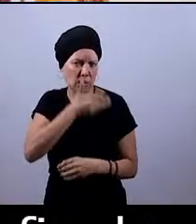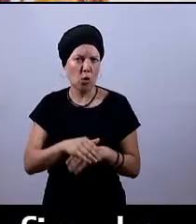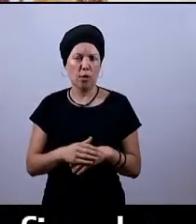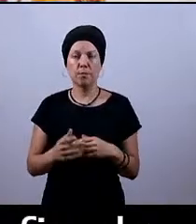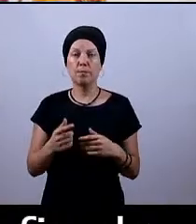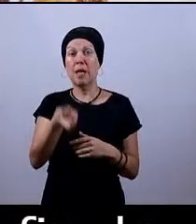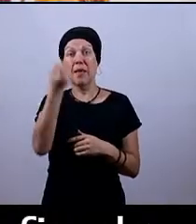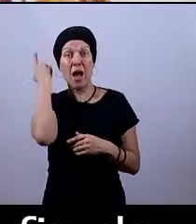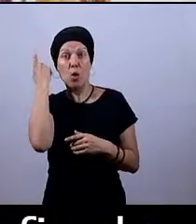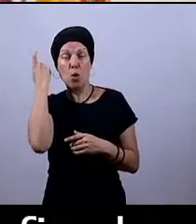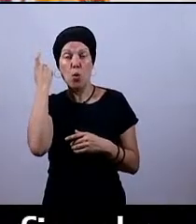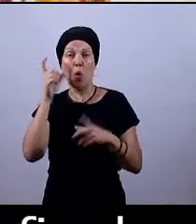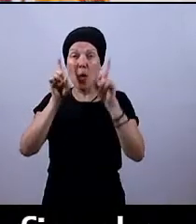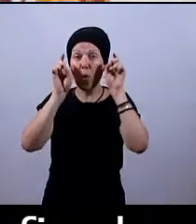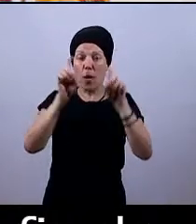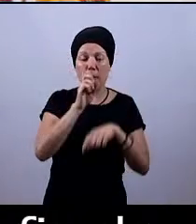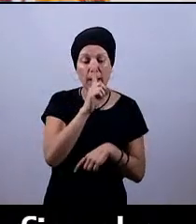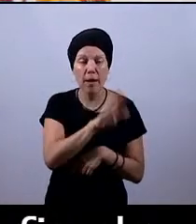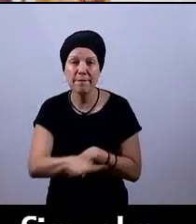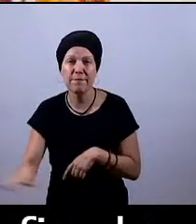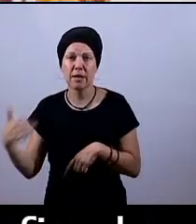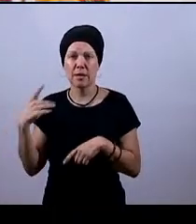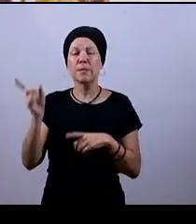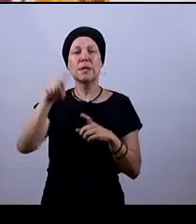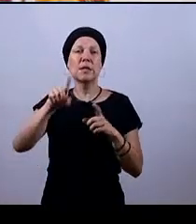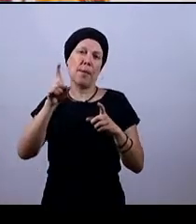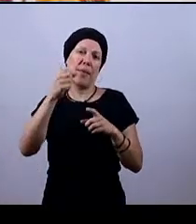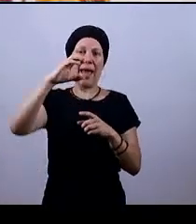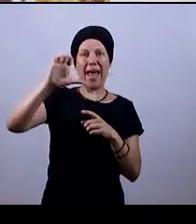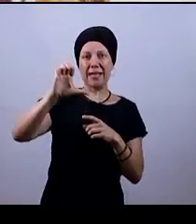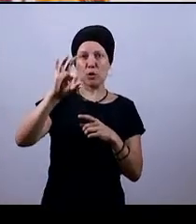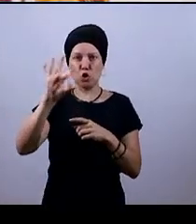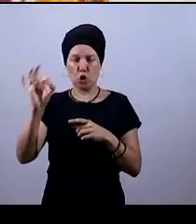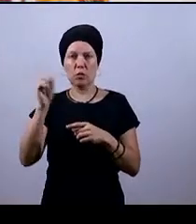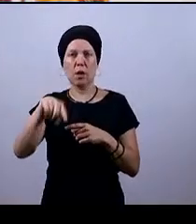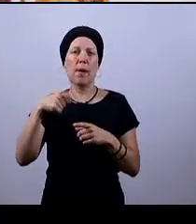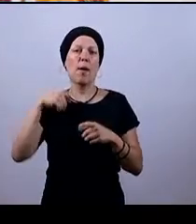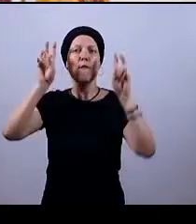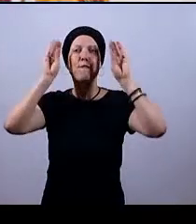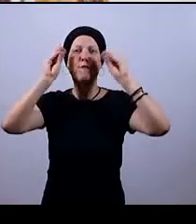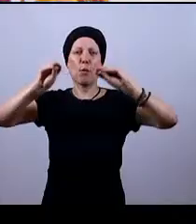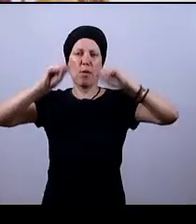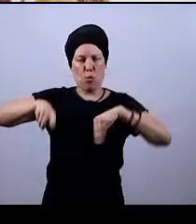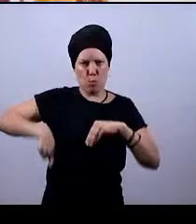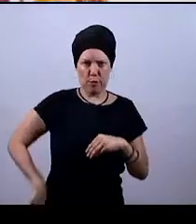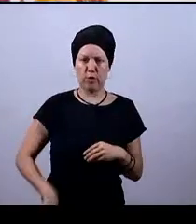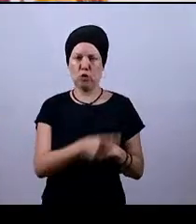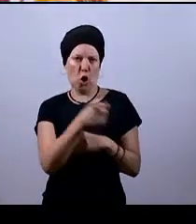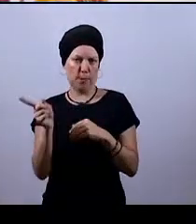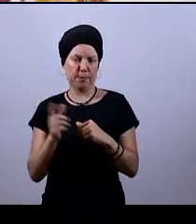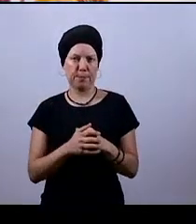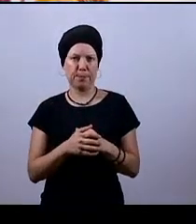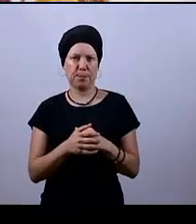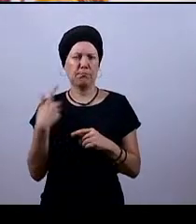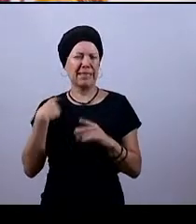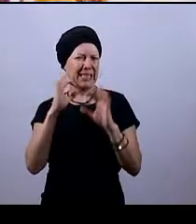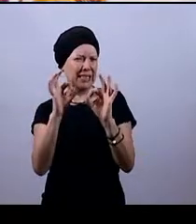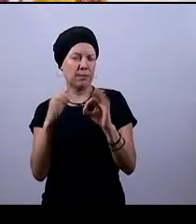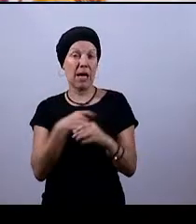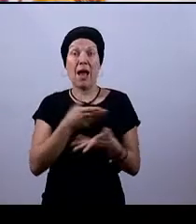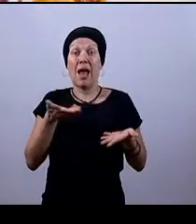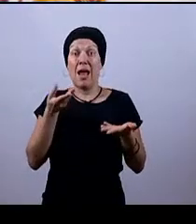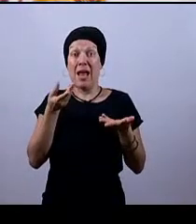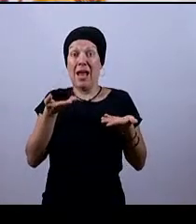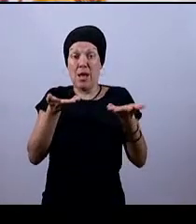alumnos de educación infantil, de enseñanza obligatoria y de formación profesional. Quiero concretar que estas